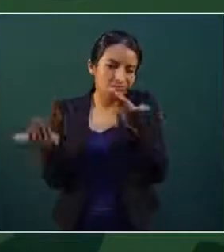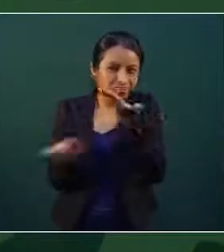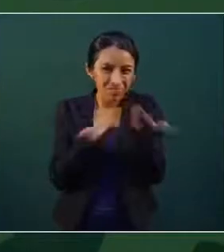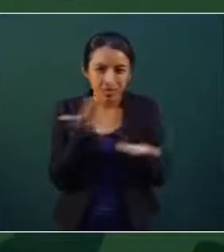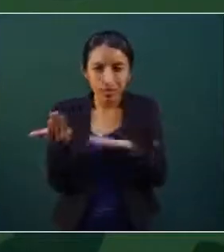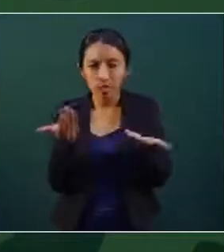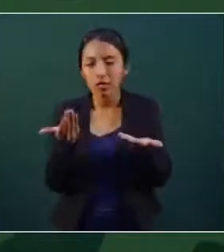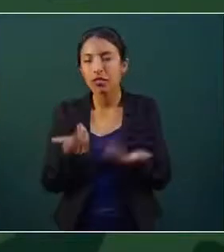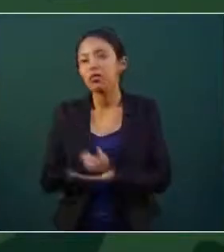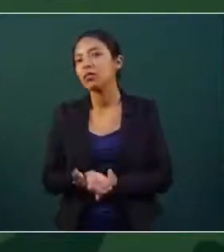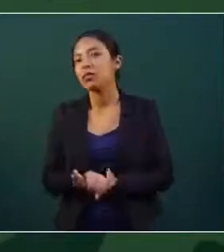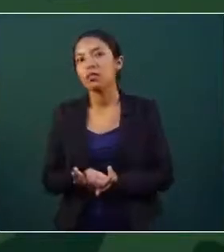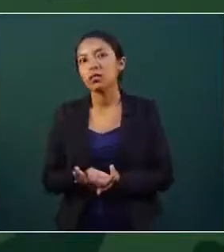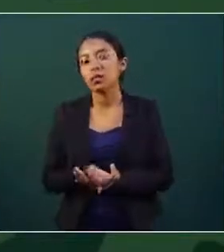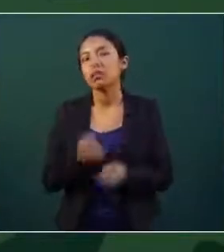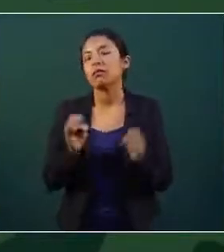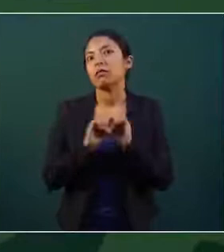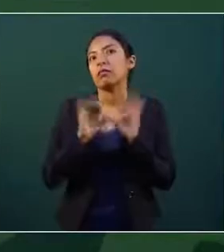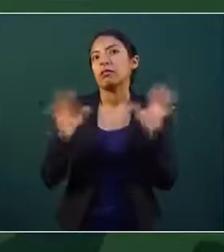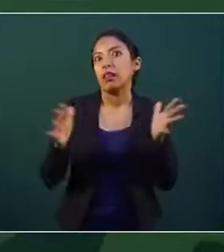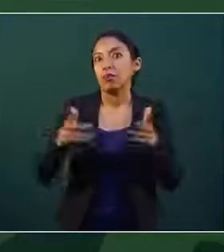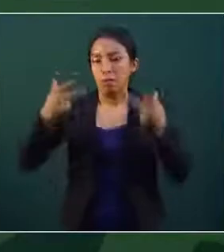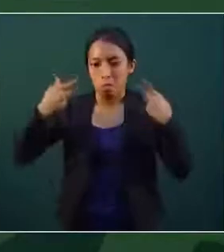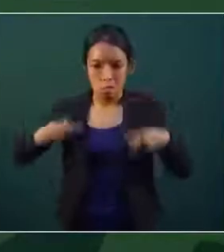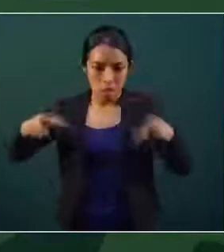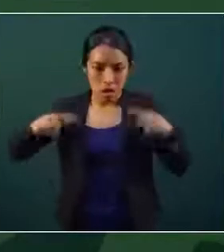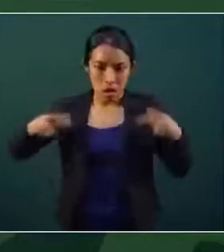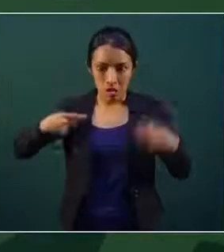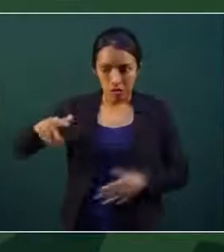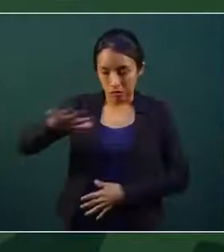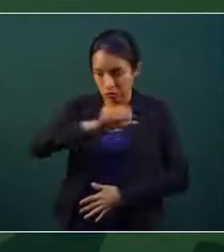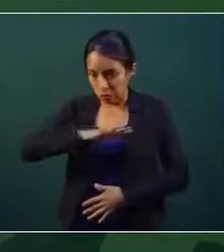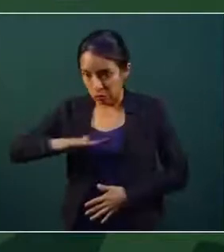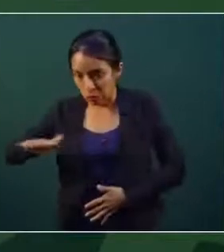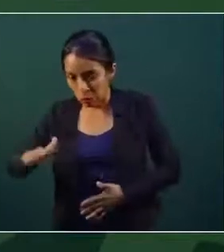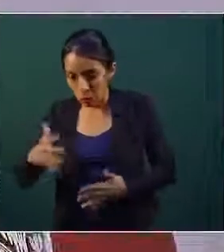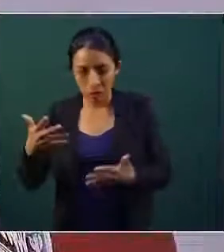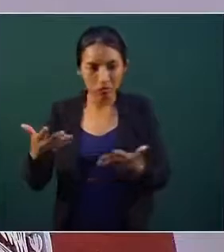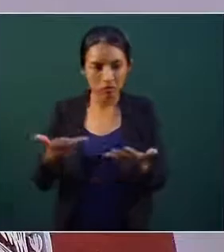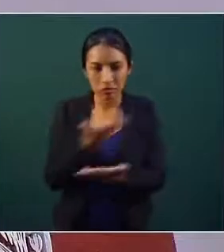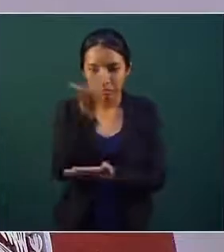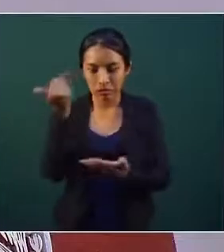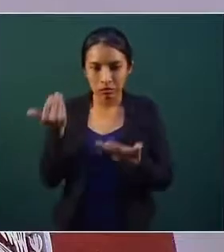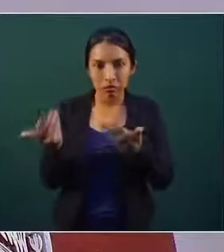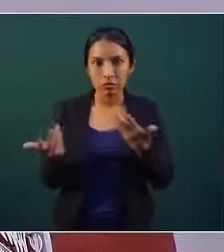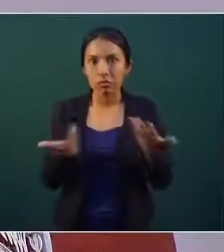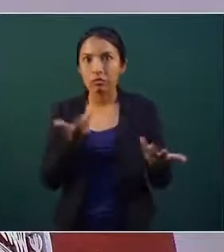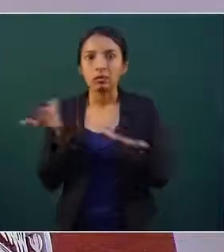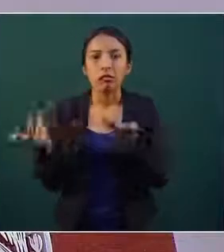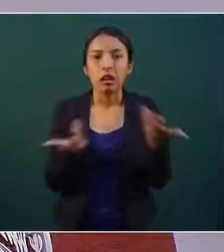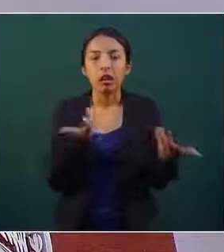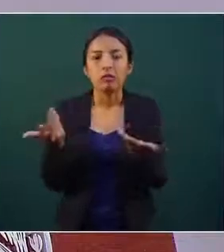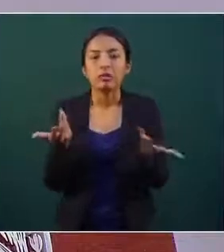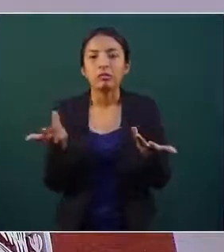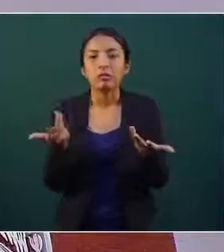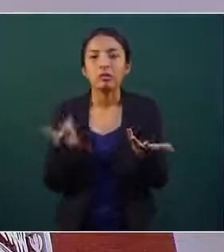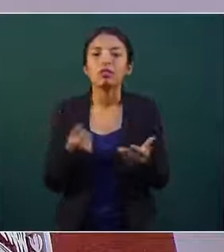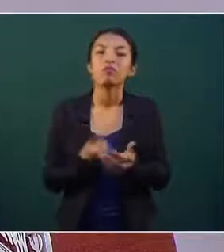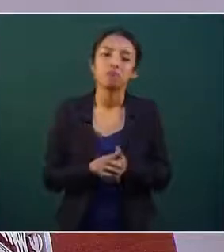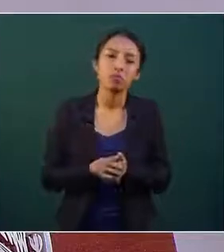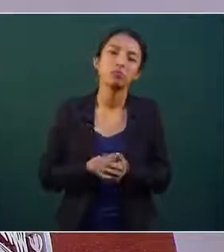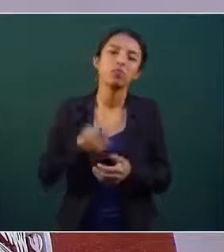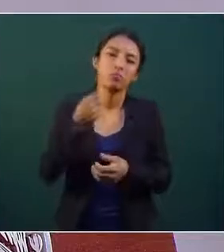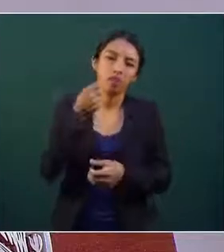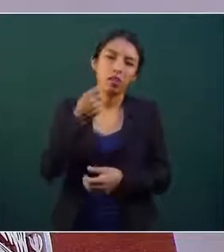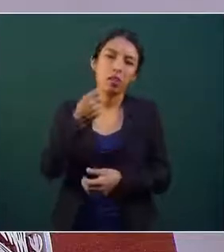con la desesperación social por la aplicación de más de 30